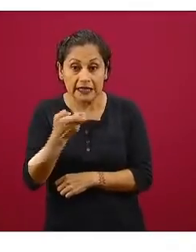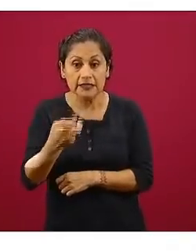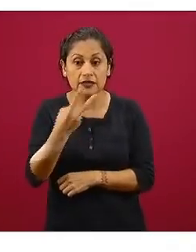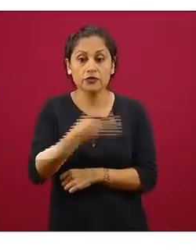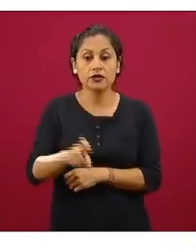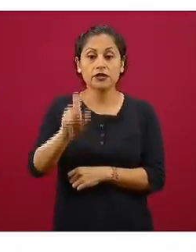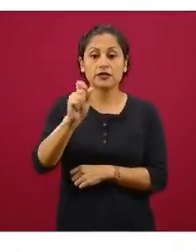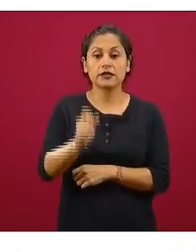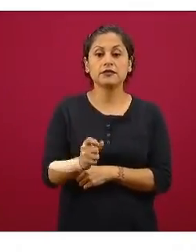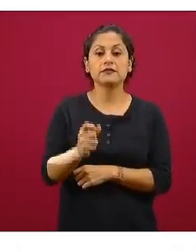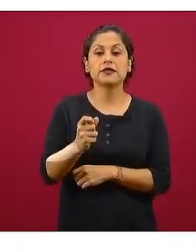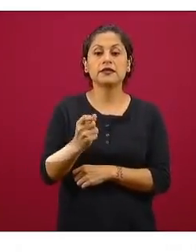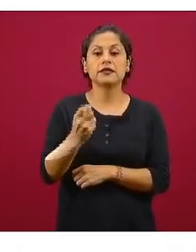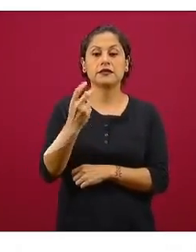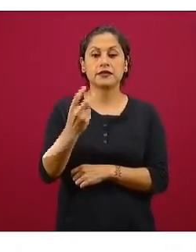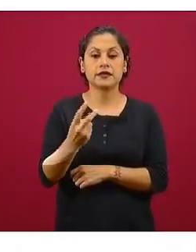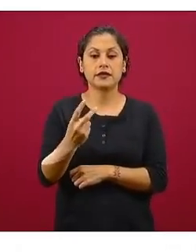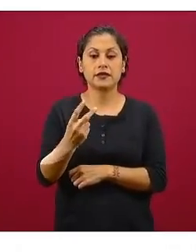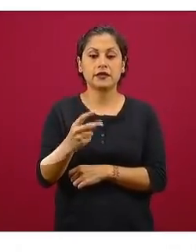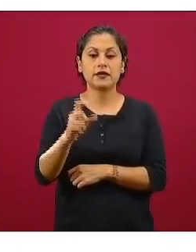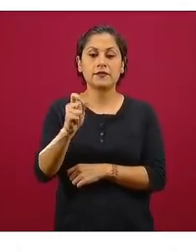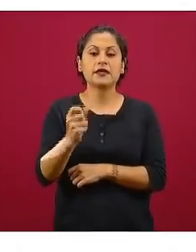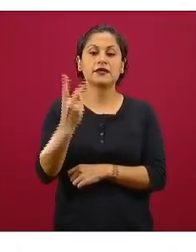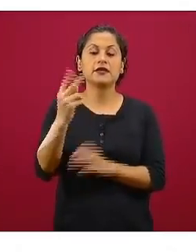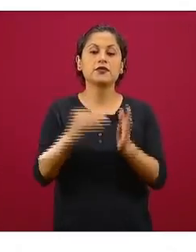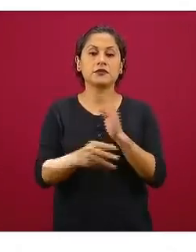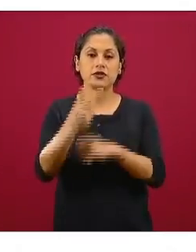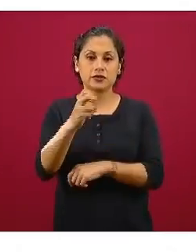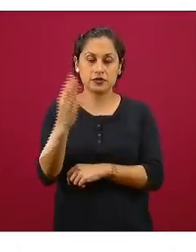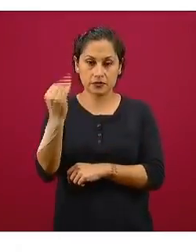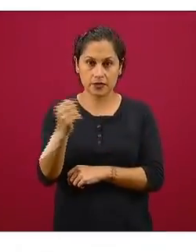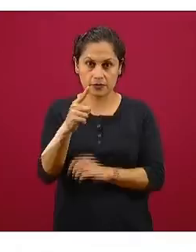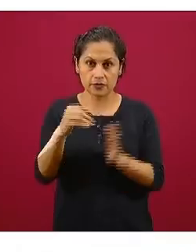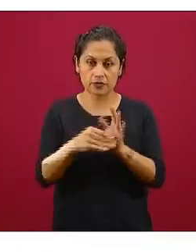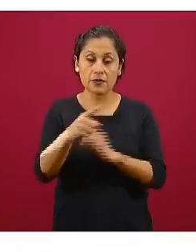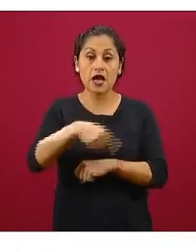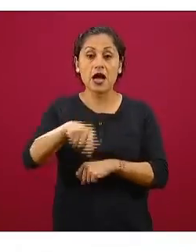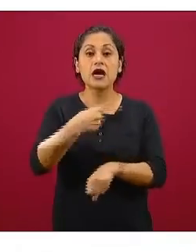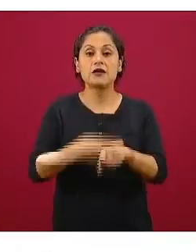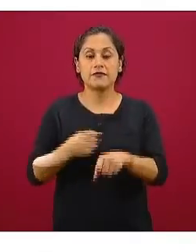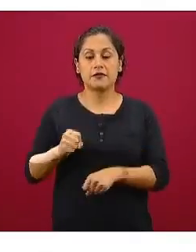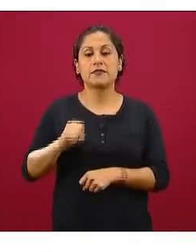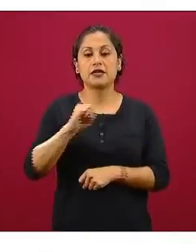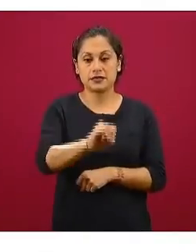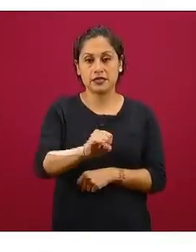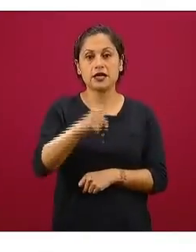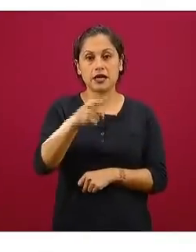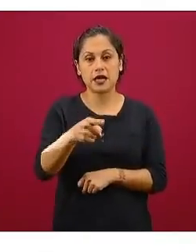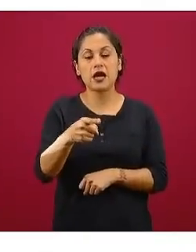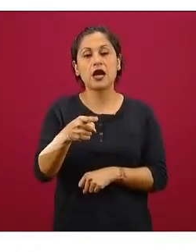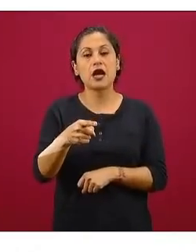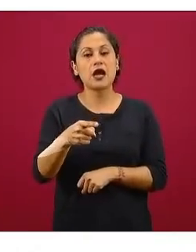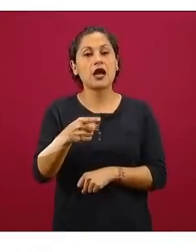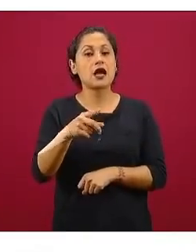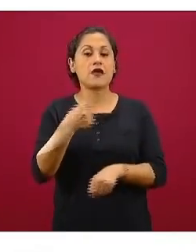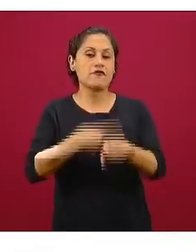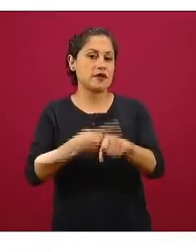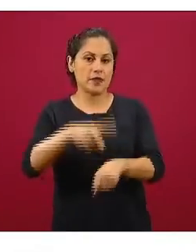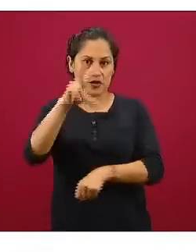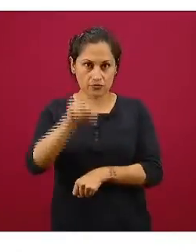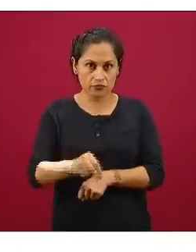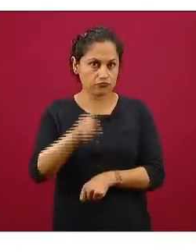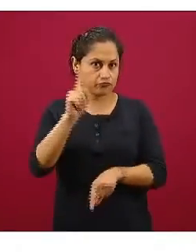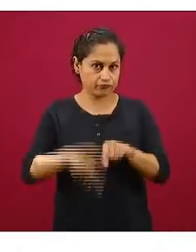222,801 ya han dado negativo a la prueba de SARS-CoV-2, por lo tanto se han descartado a COVID-19, y